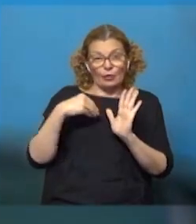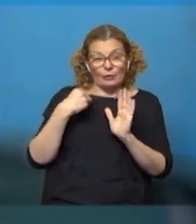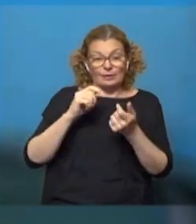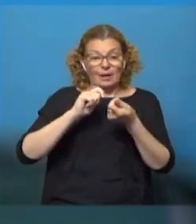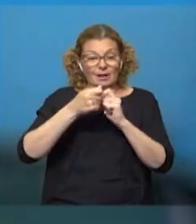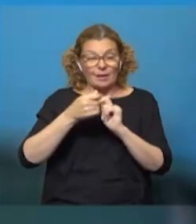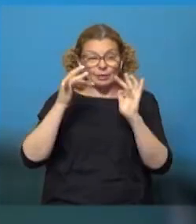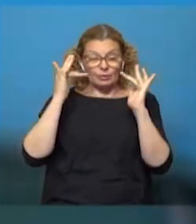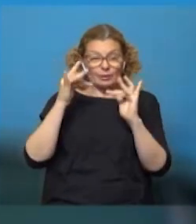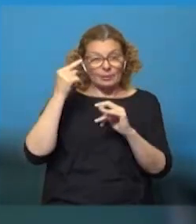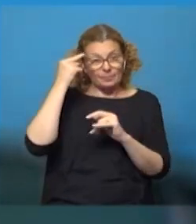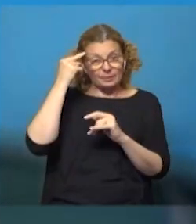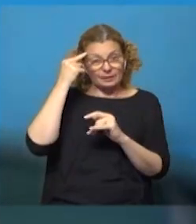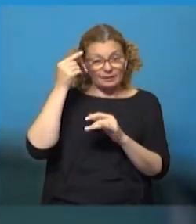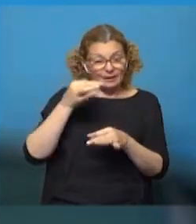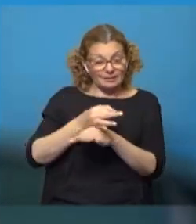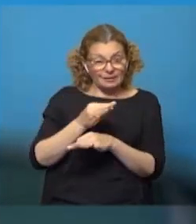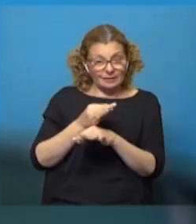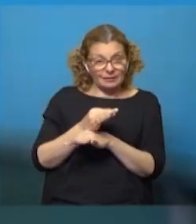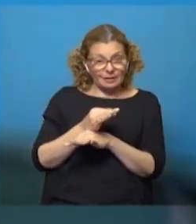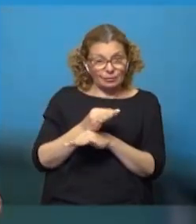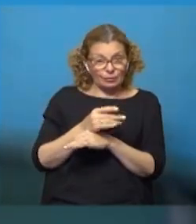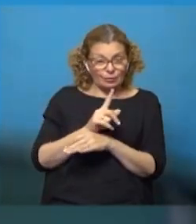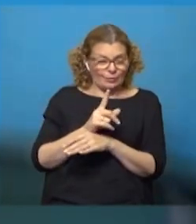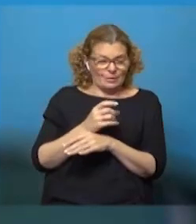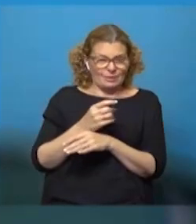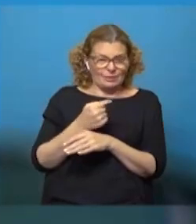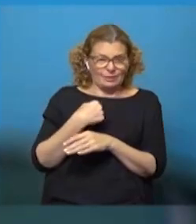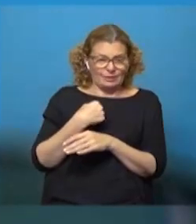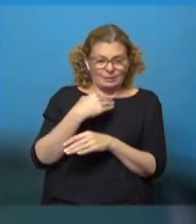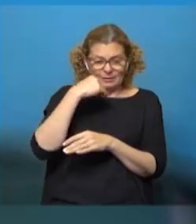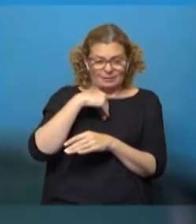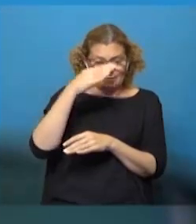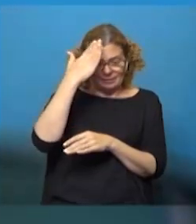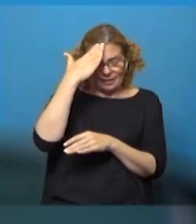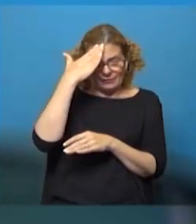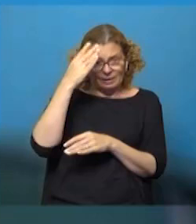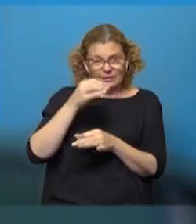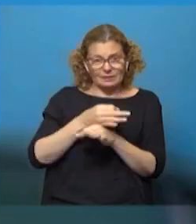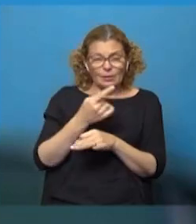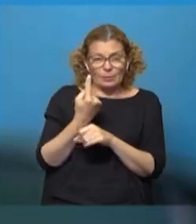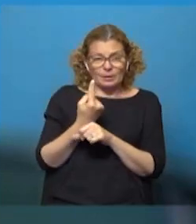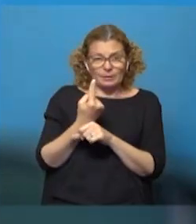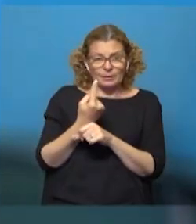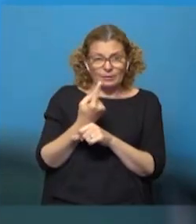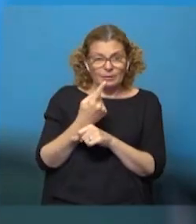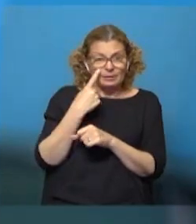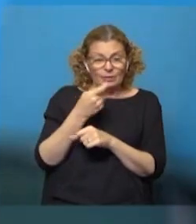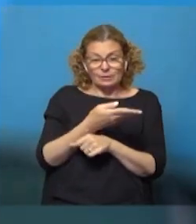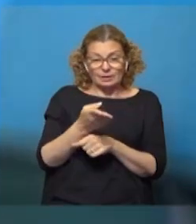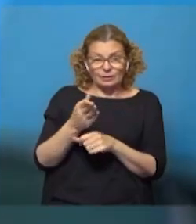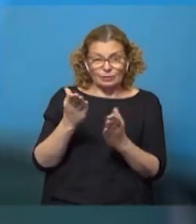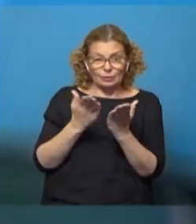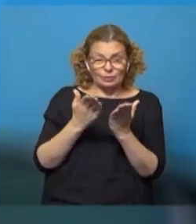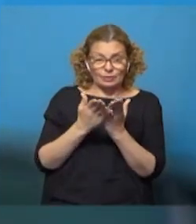la transformación y cree que los que está enseñando No no es lo que él deseaba enseñar los primeros que se dan cuenta de esos son los alumnos y allí